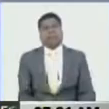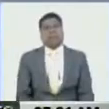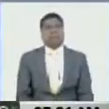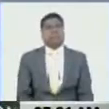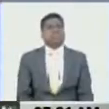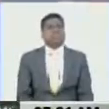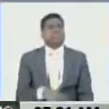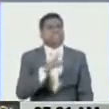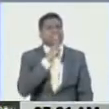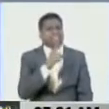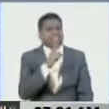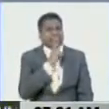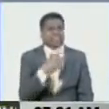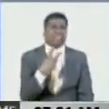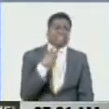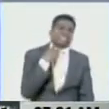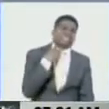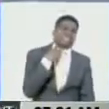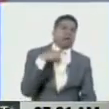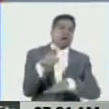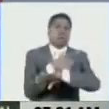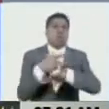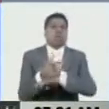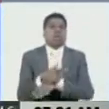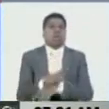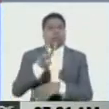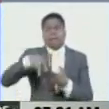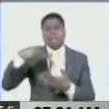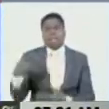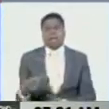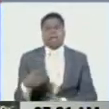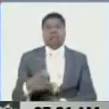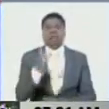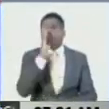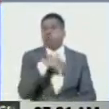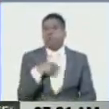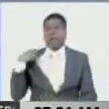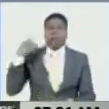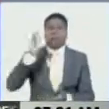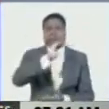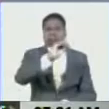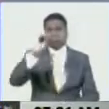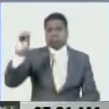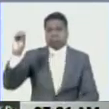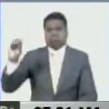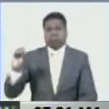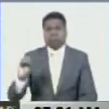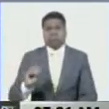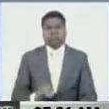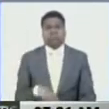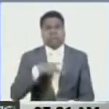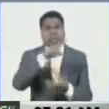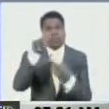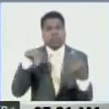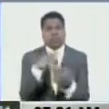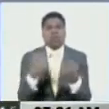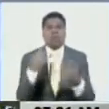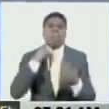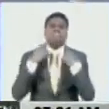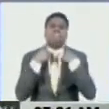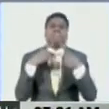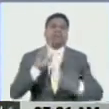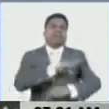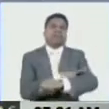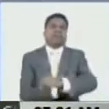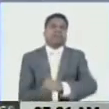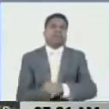tan difícil, si este gobierno está caído, si este gobierno no tiene absolutamente ninguna capacidad de convocatoria, si esta revolución perdió fuerza y perdió